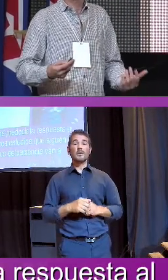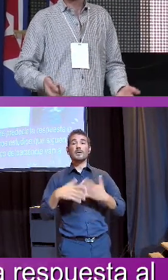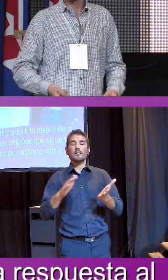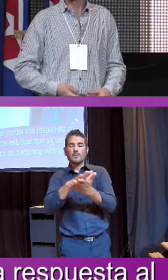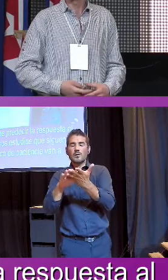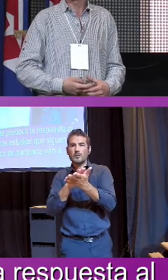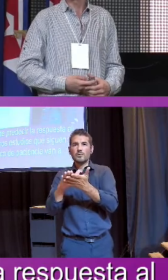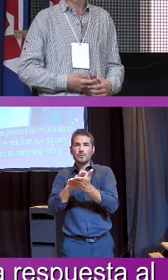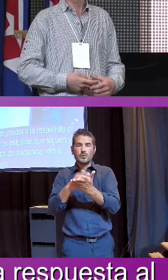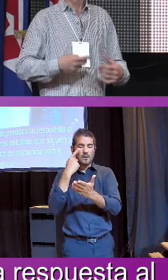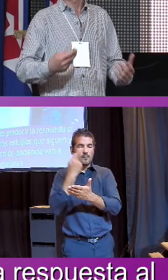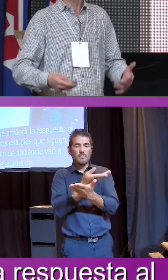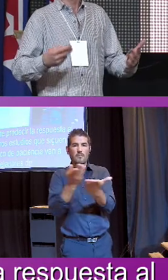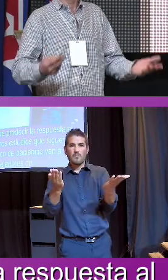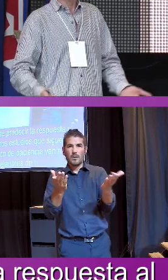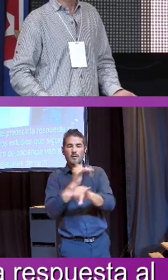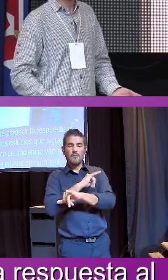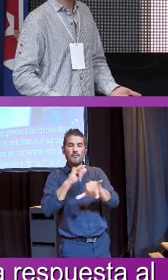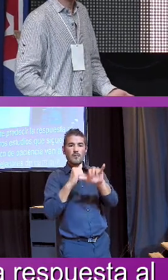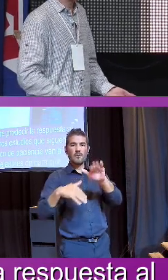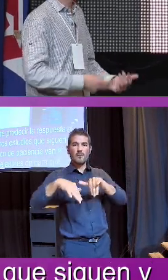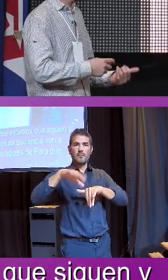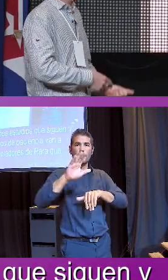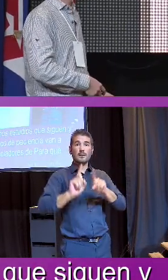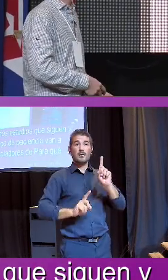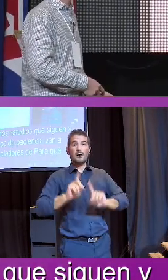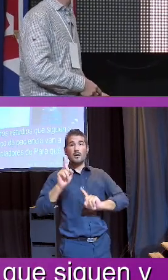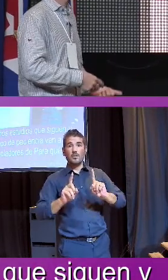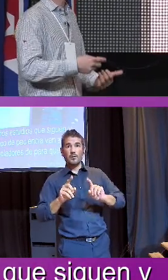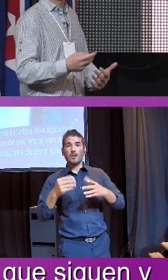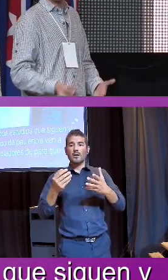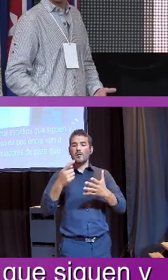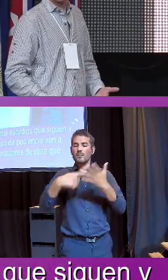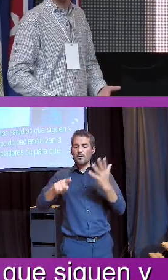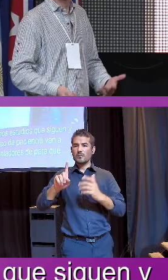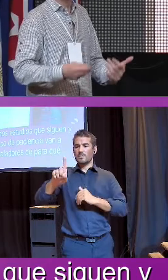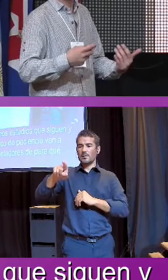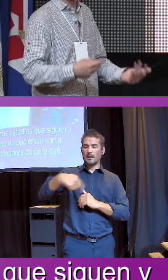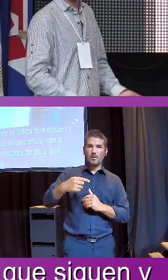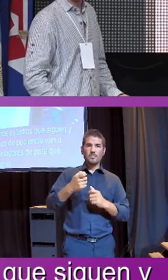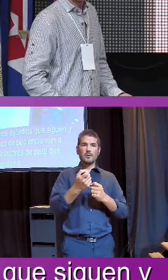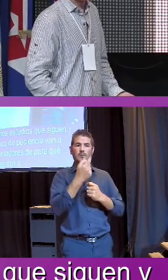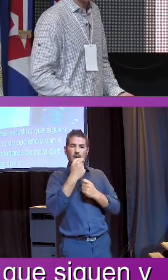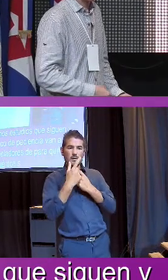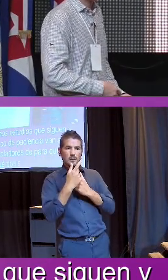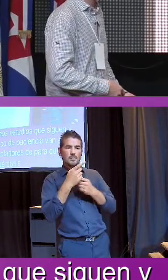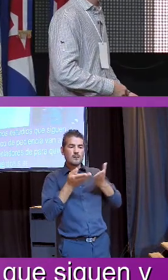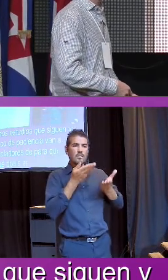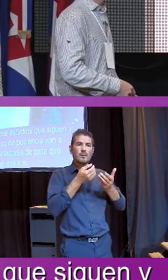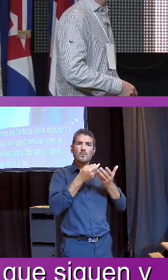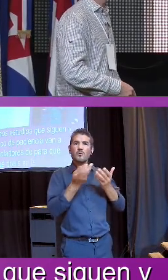mucho más reveladores de para qué, para quién, para qué síntomas, a qué dosis, ¿sí?